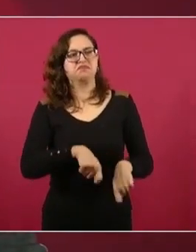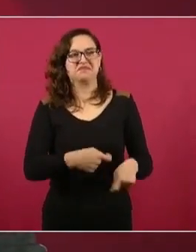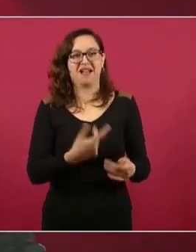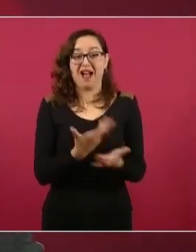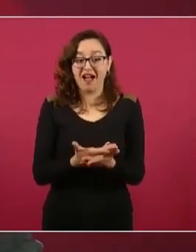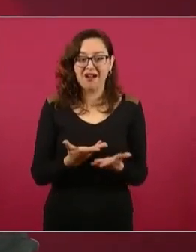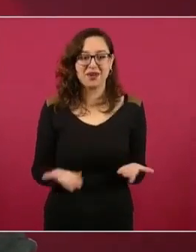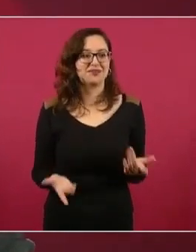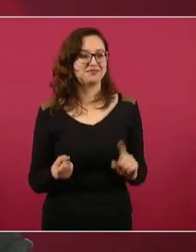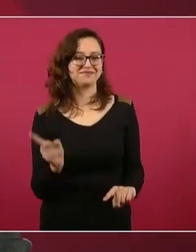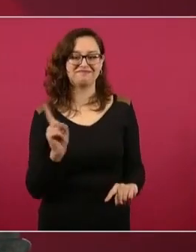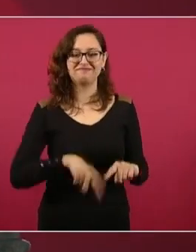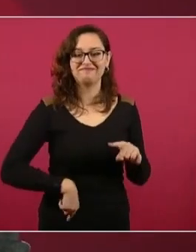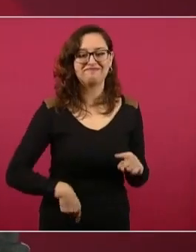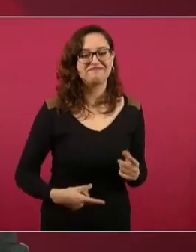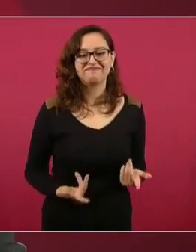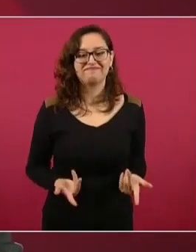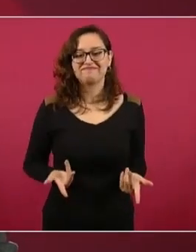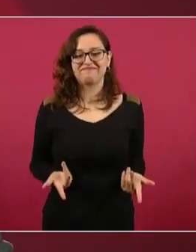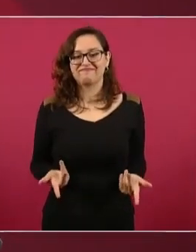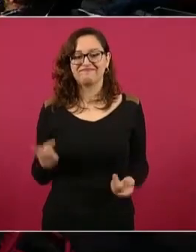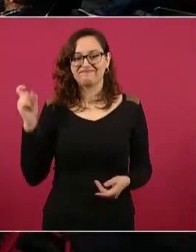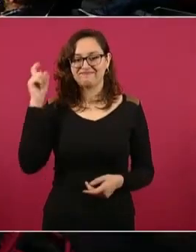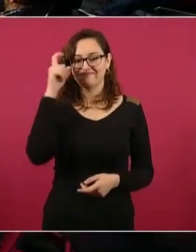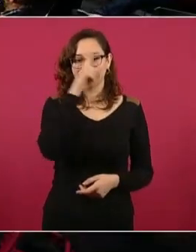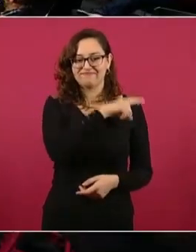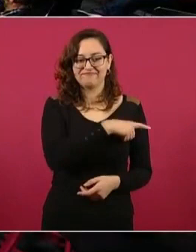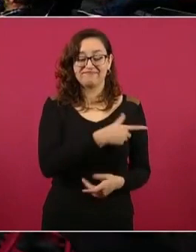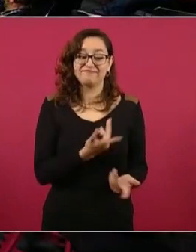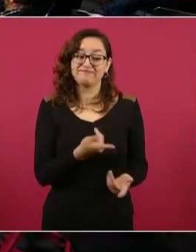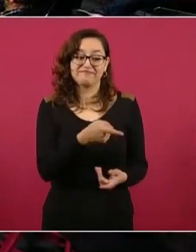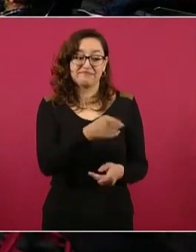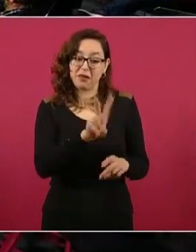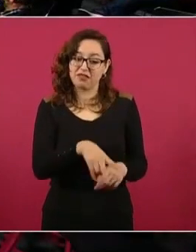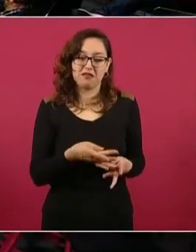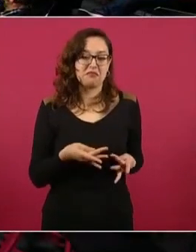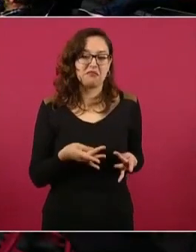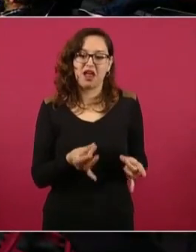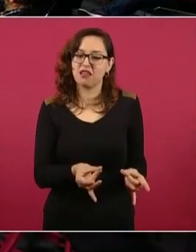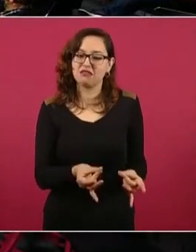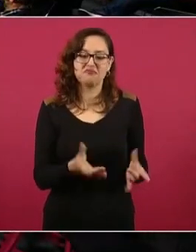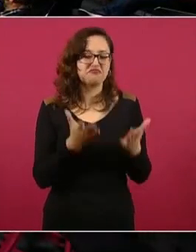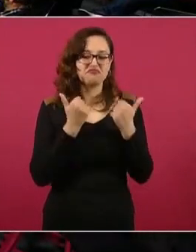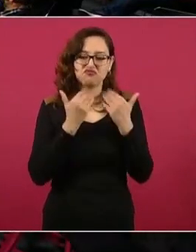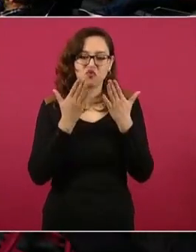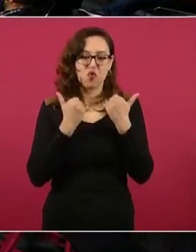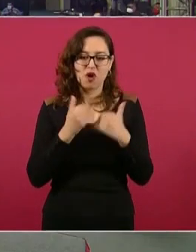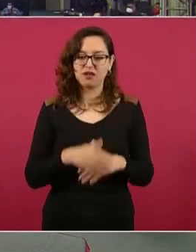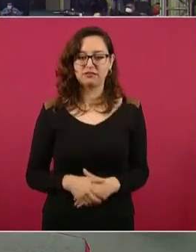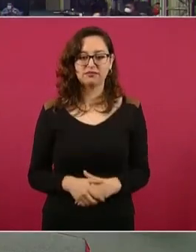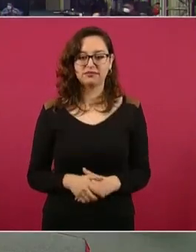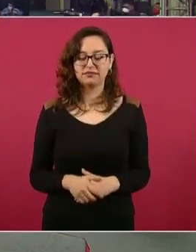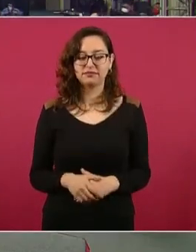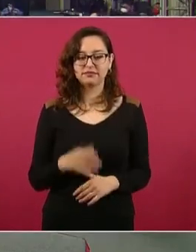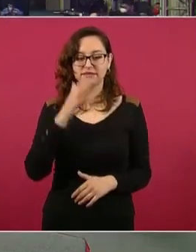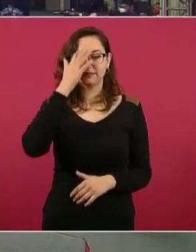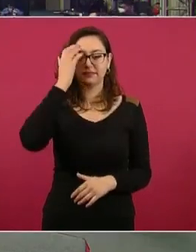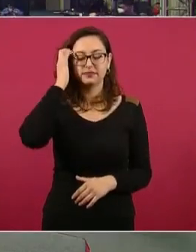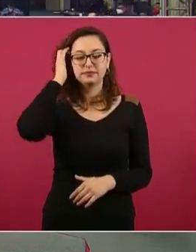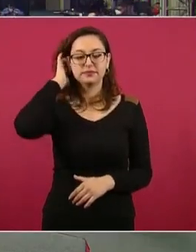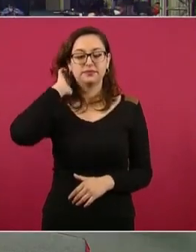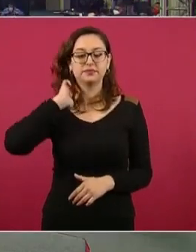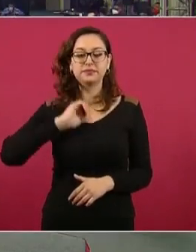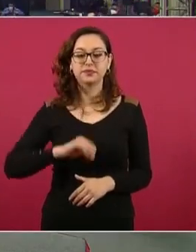estas operaciones que son de muy baja calidad. Gracias. Gracias. Señor presidente, y en una